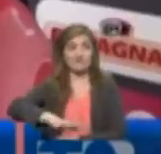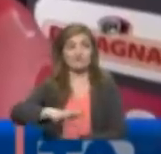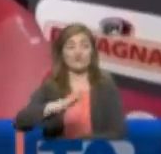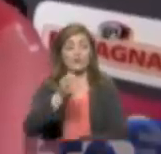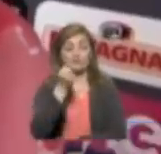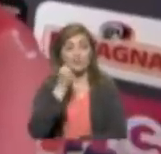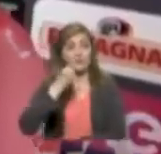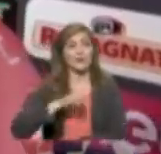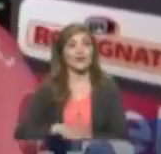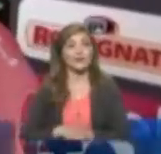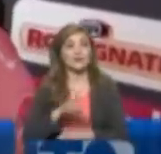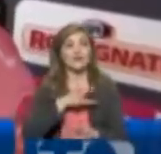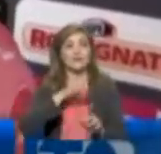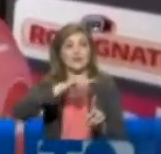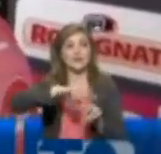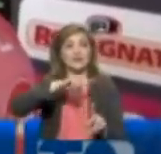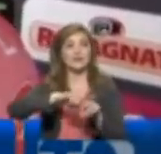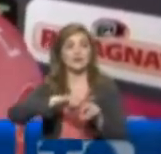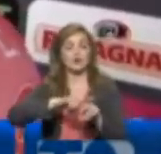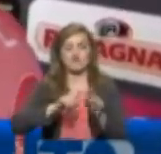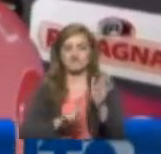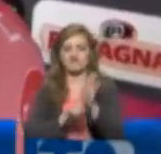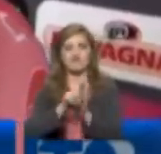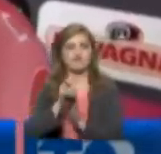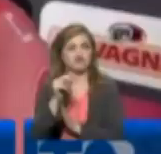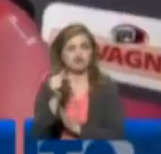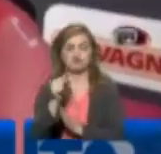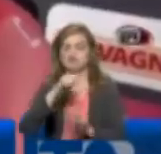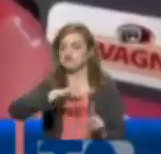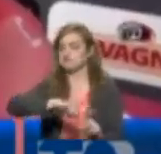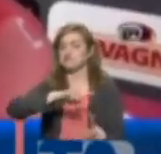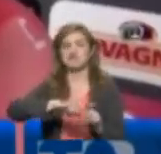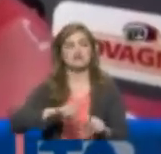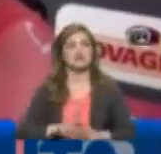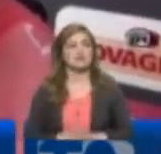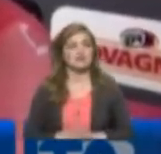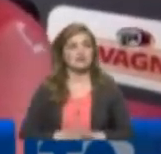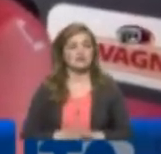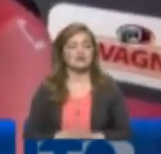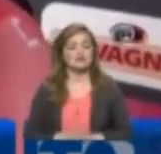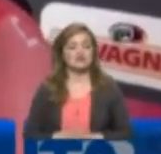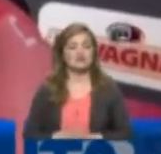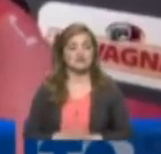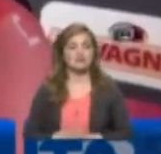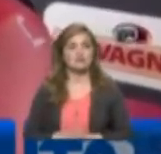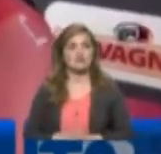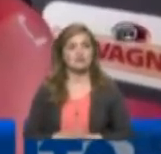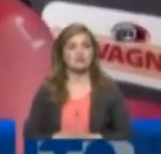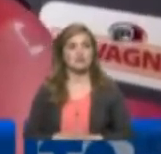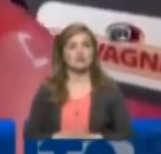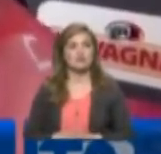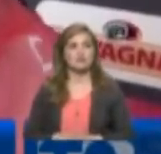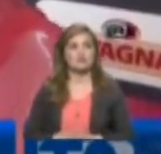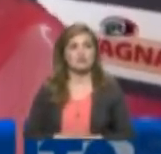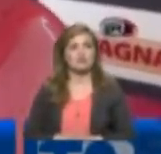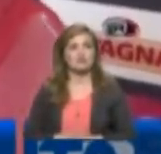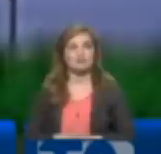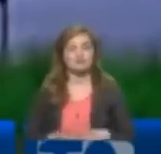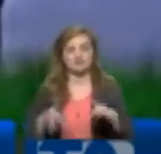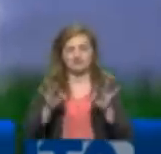positivo para nosotros hemos tenido muy buen crecimiento y sobre todo pues confirmando no más que todo eso